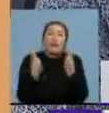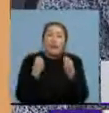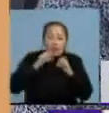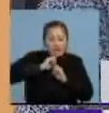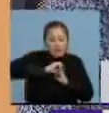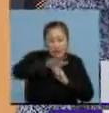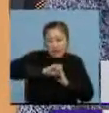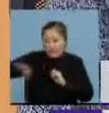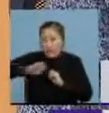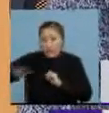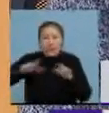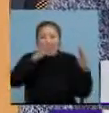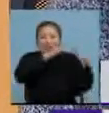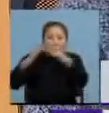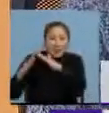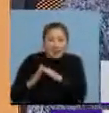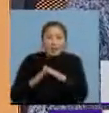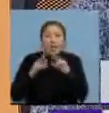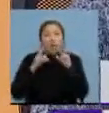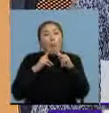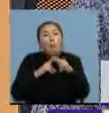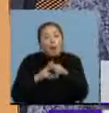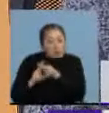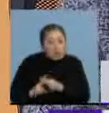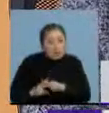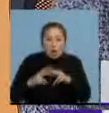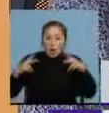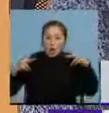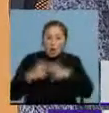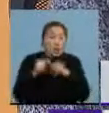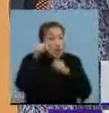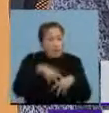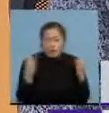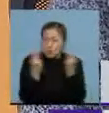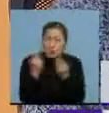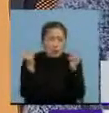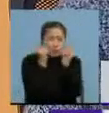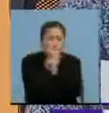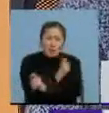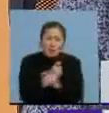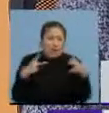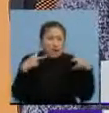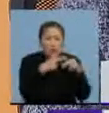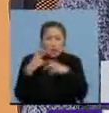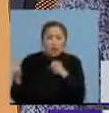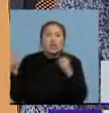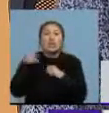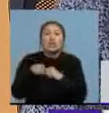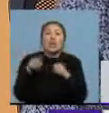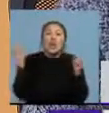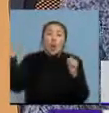cada casa conexiones mantenimiento corte etcétera ahora hay un gran problema de corte por el mayor consumo por el frío